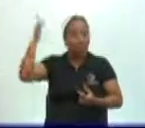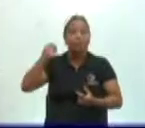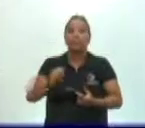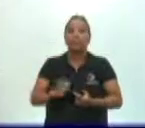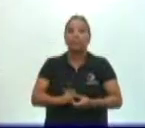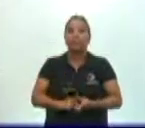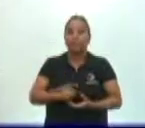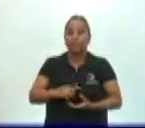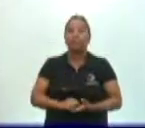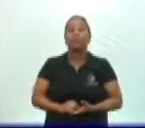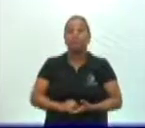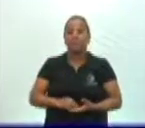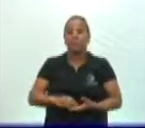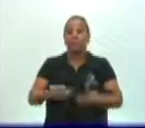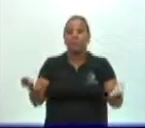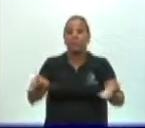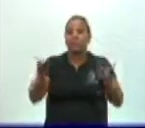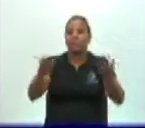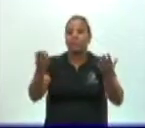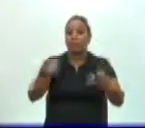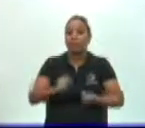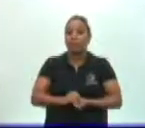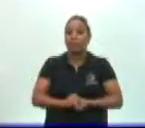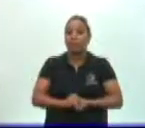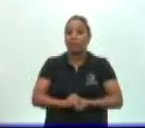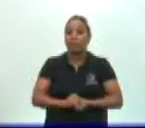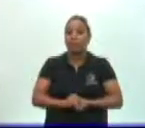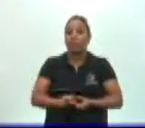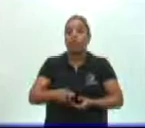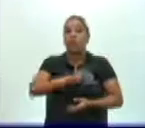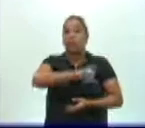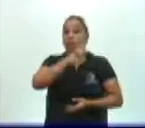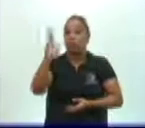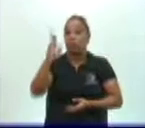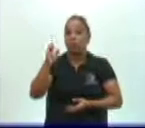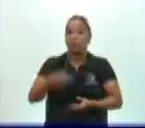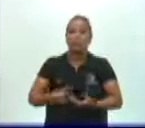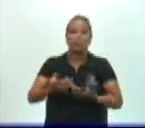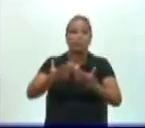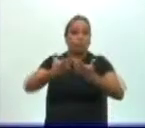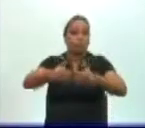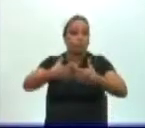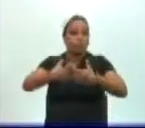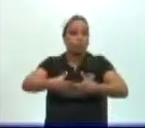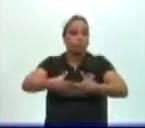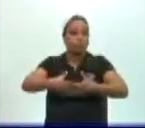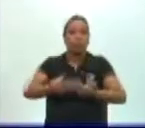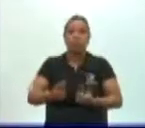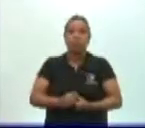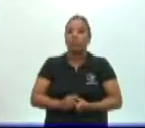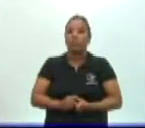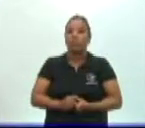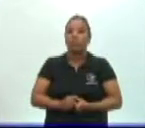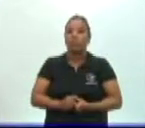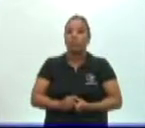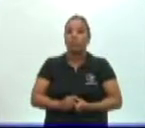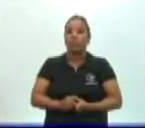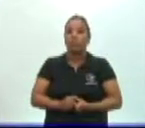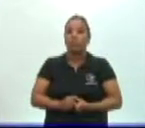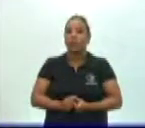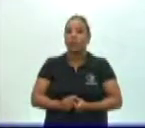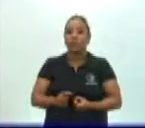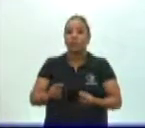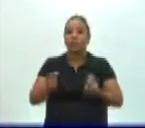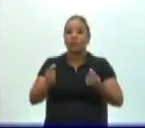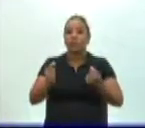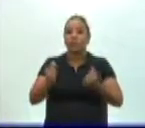comenzó precisamente con el desarrollo de la revolución industrial y cómo eso fue impactando a ese mundo esencialmente metropolitano y cómo